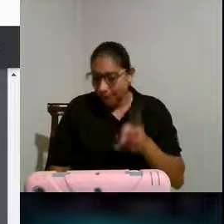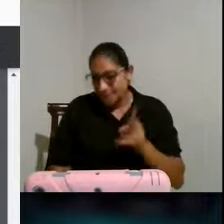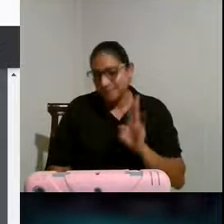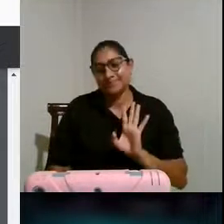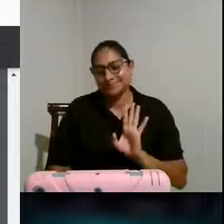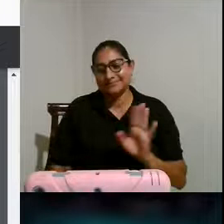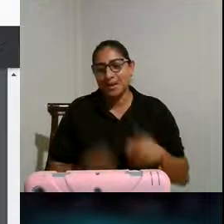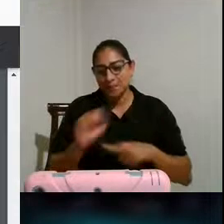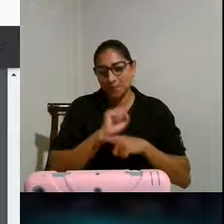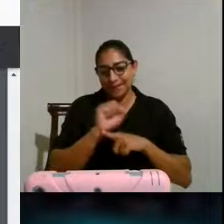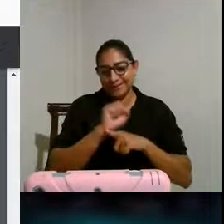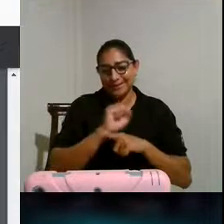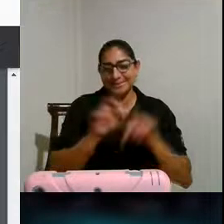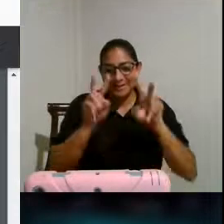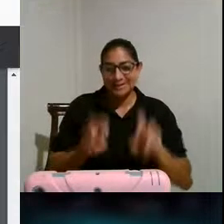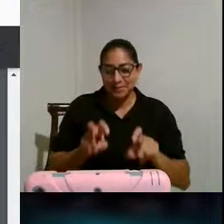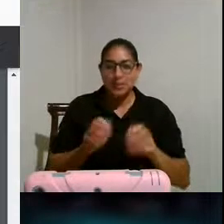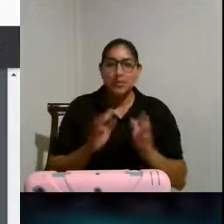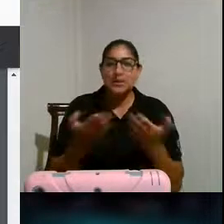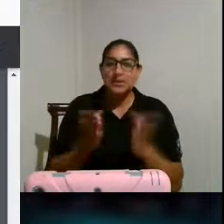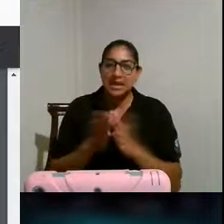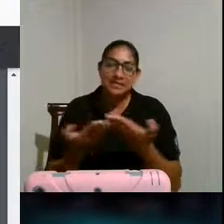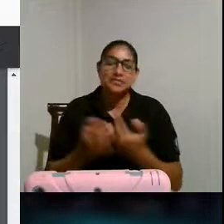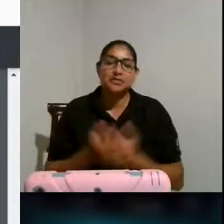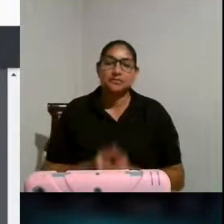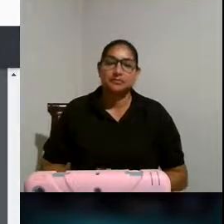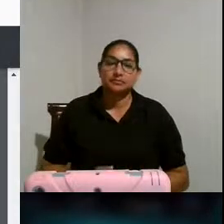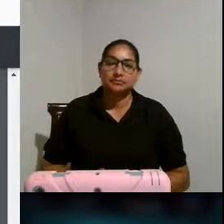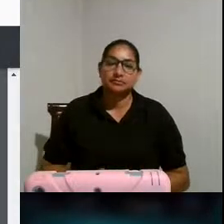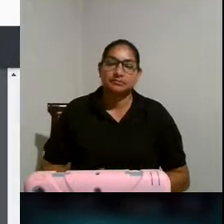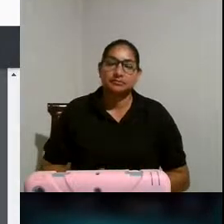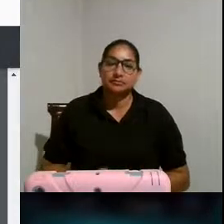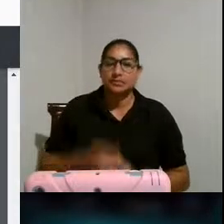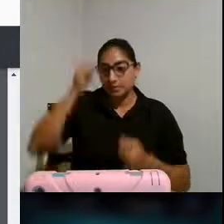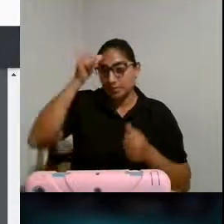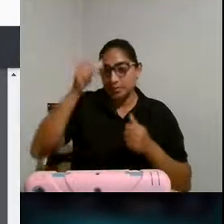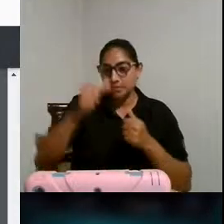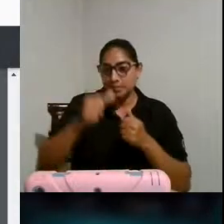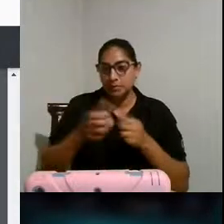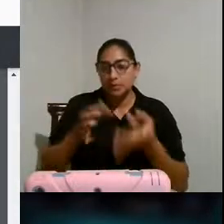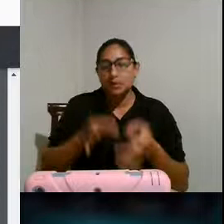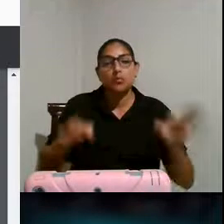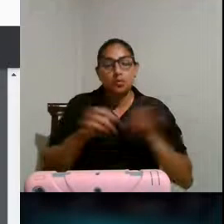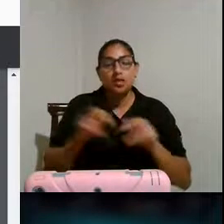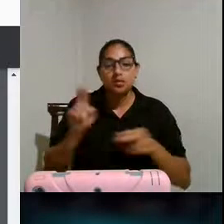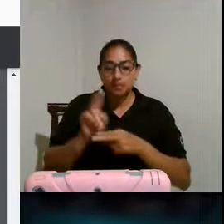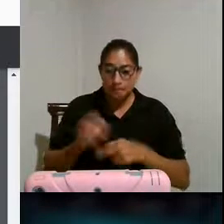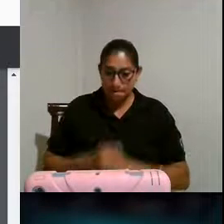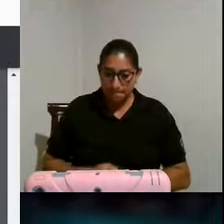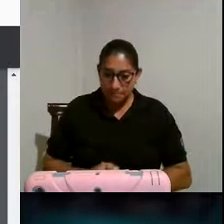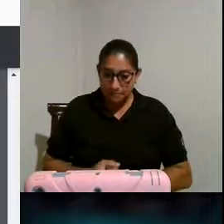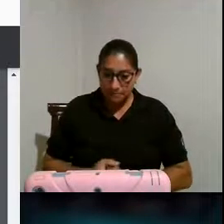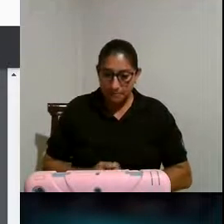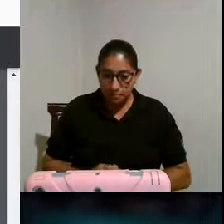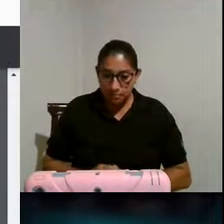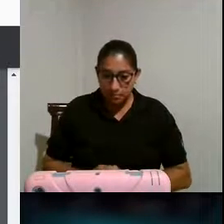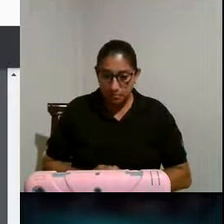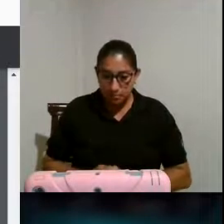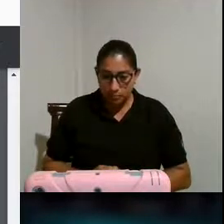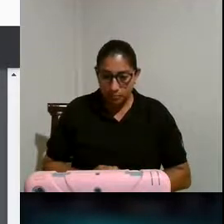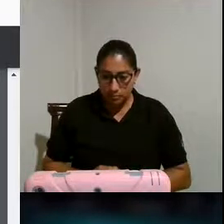ejercicios, como tienen que justificarlos. Les repito, lo que hicimos anteriormente con la gráfica es para que ustedes tengan